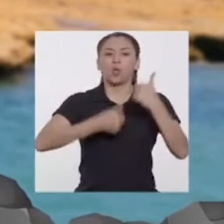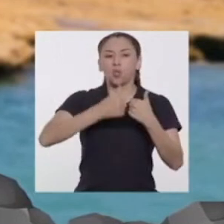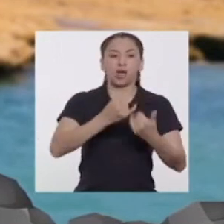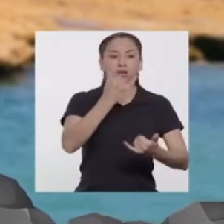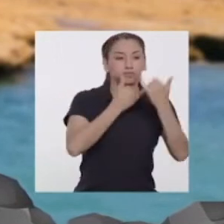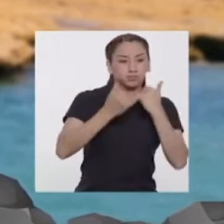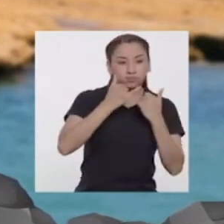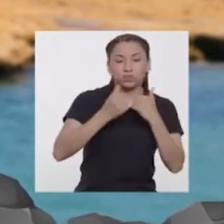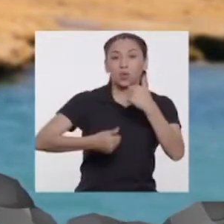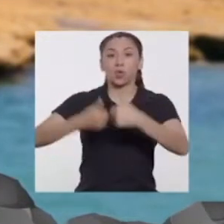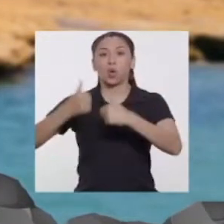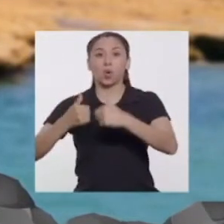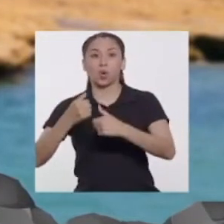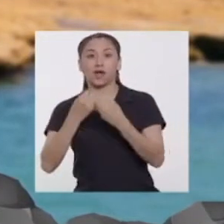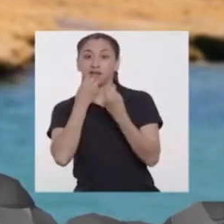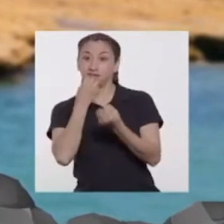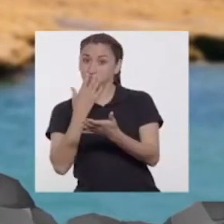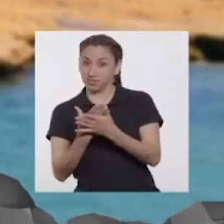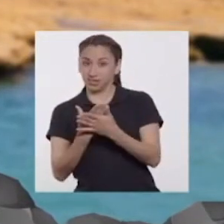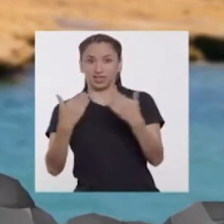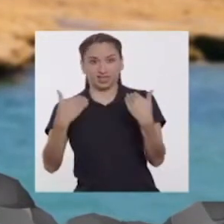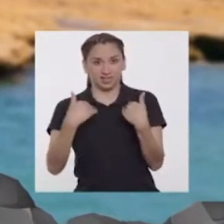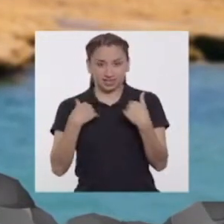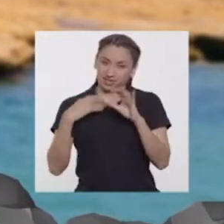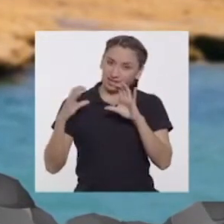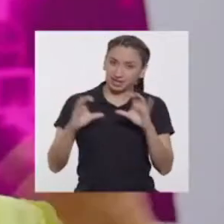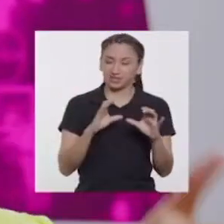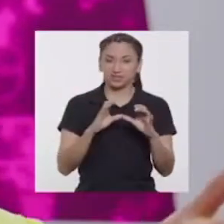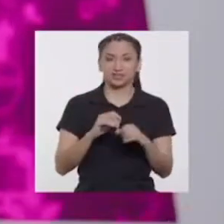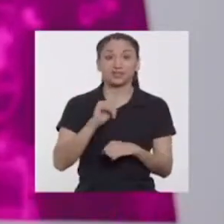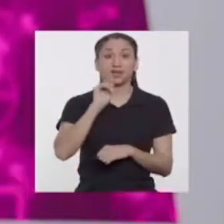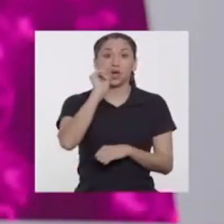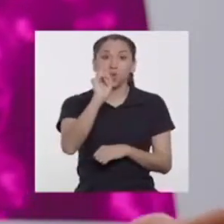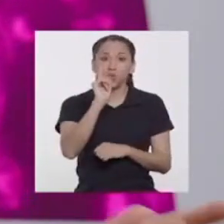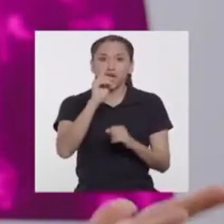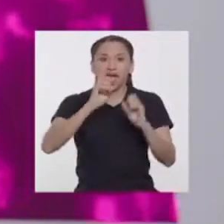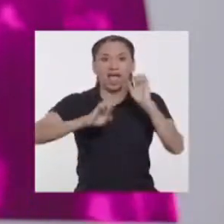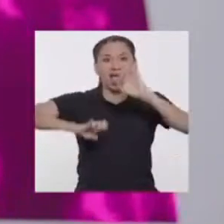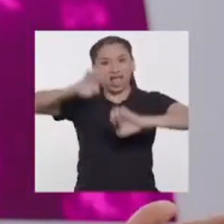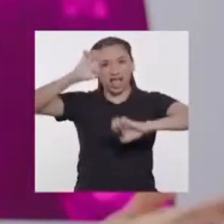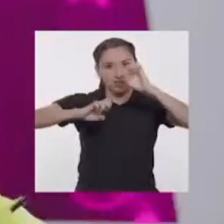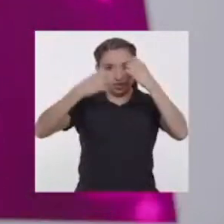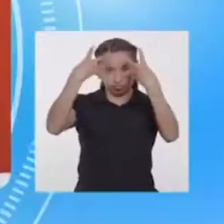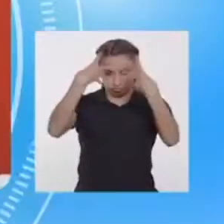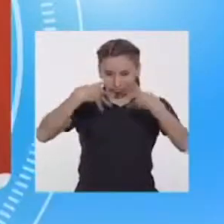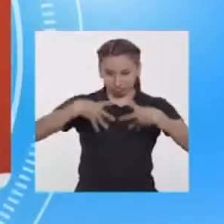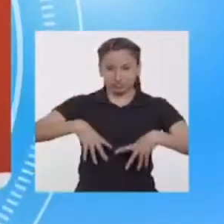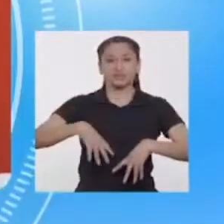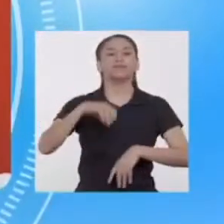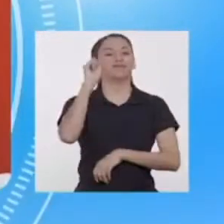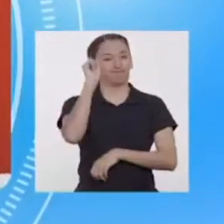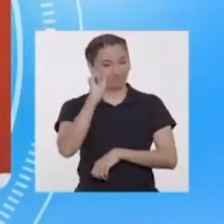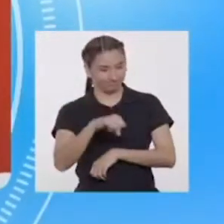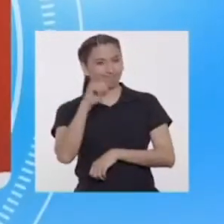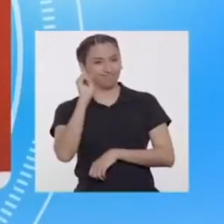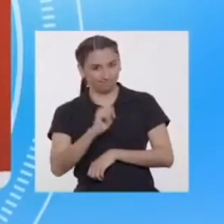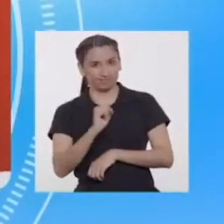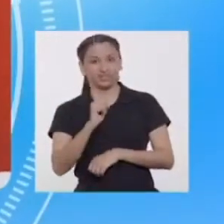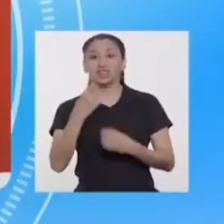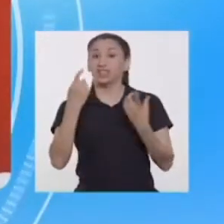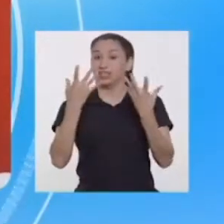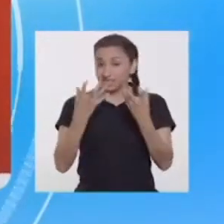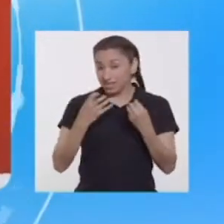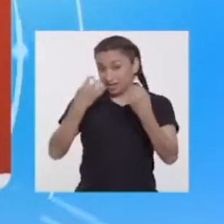hicimos bien y qué debemos mejorar. ¡Como una autoevaluación! Exacto, Tech. Y